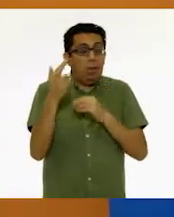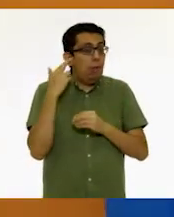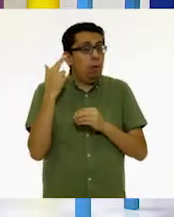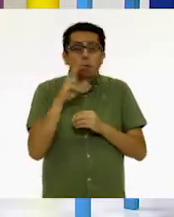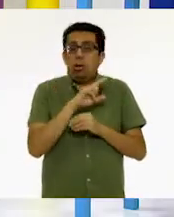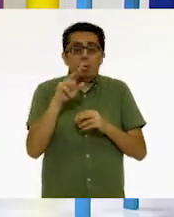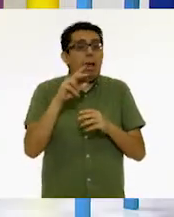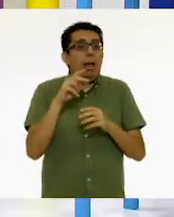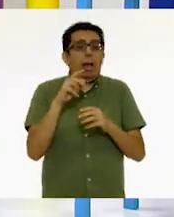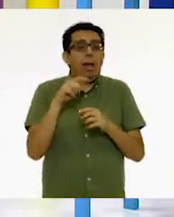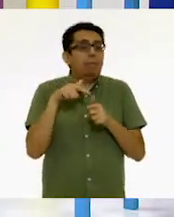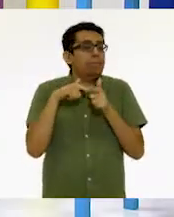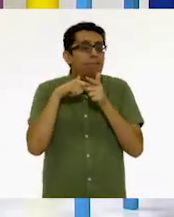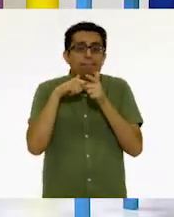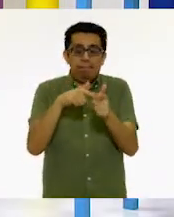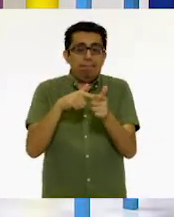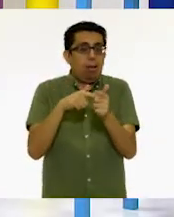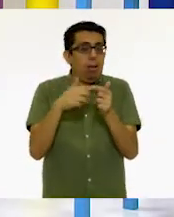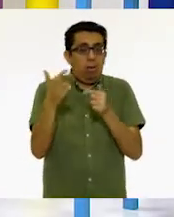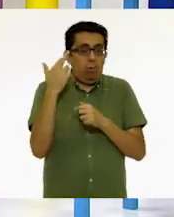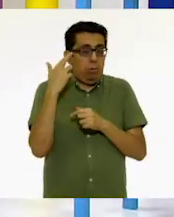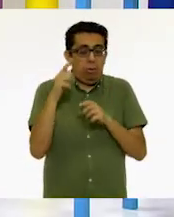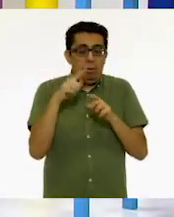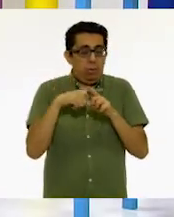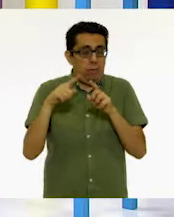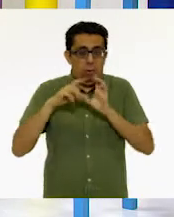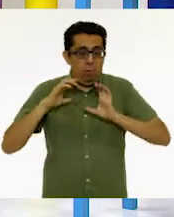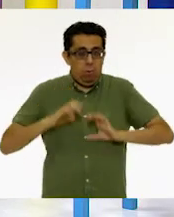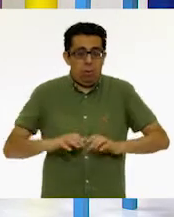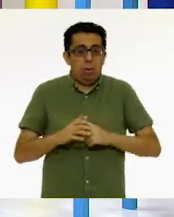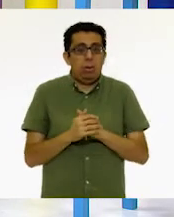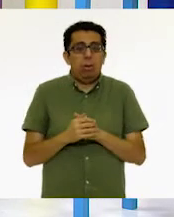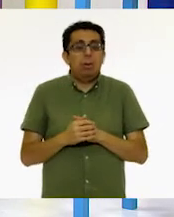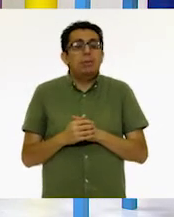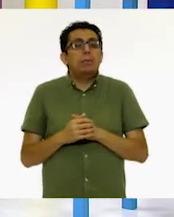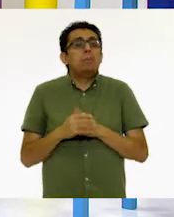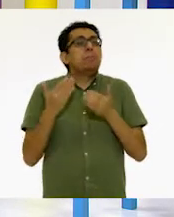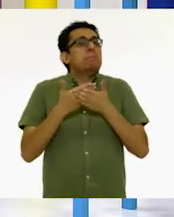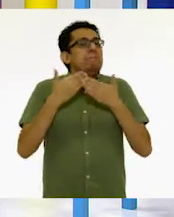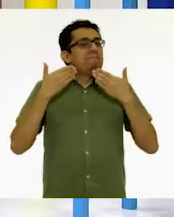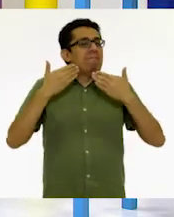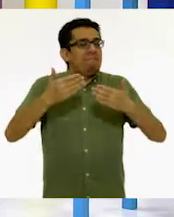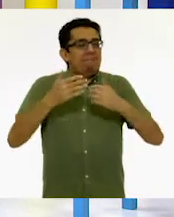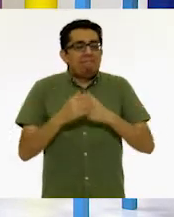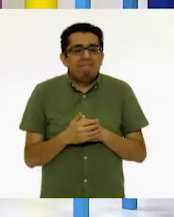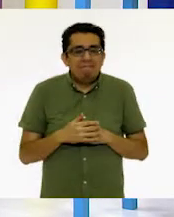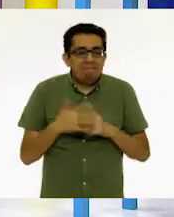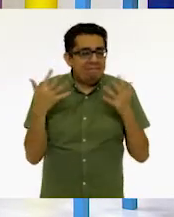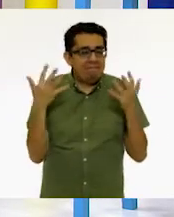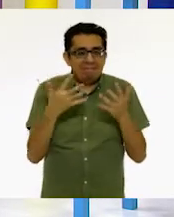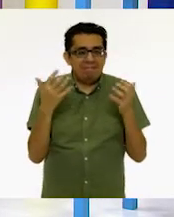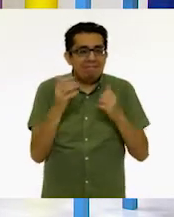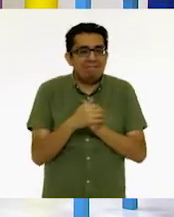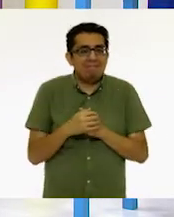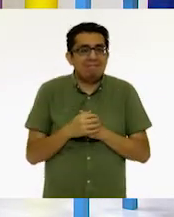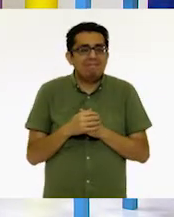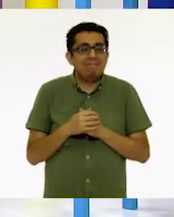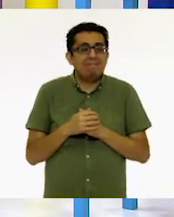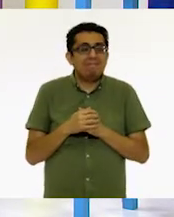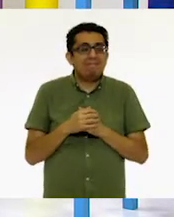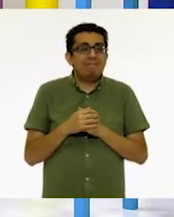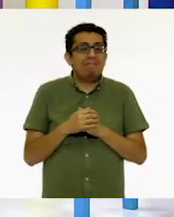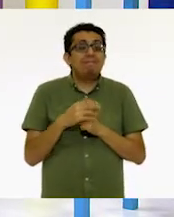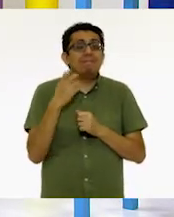Ah, muy bien. Va, te va. Bien. Perfecto. Entonces, ¿qué les parece si hacemos... ¡Ay! Este